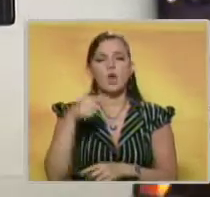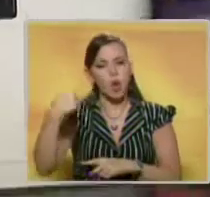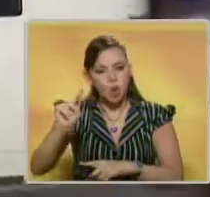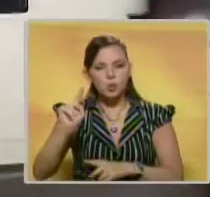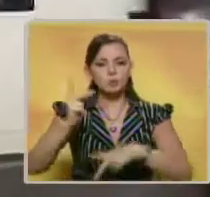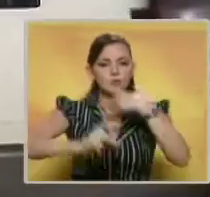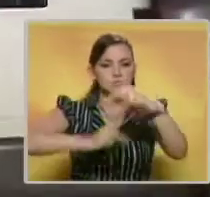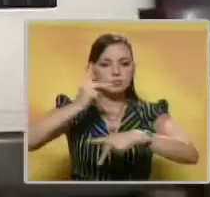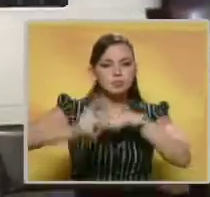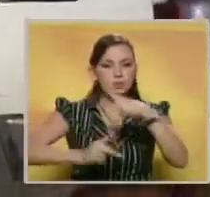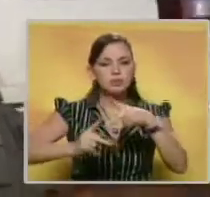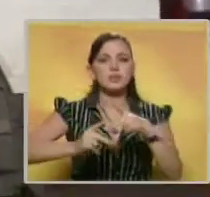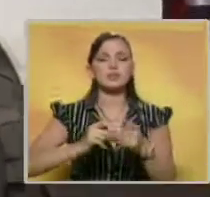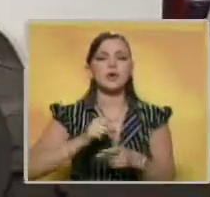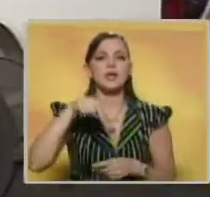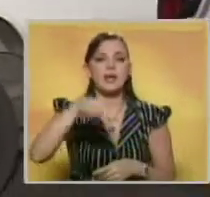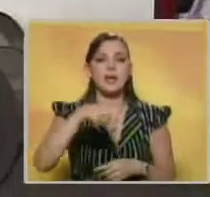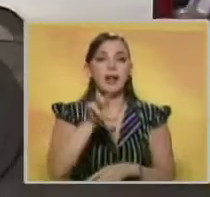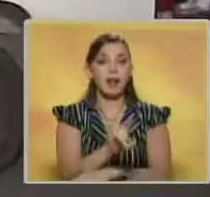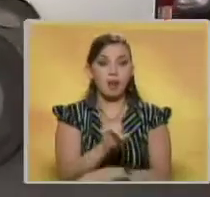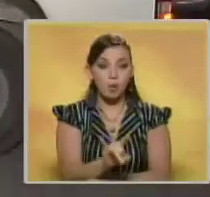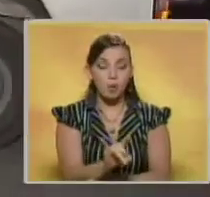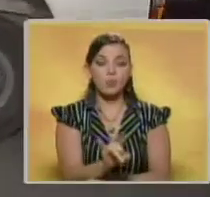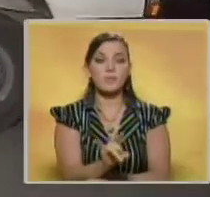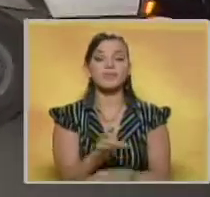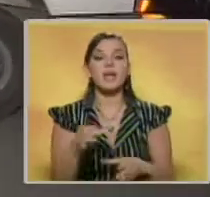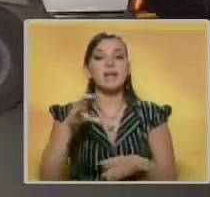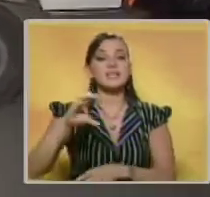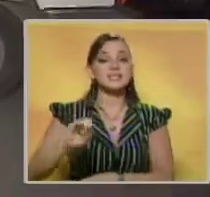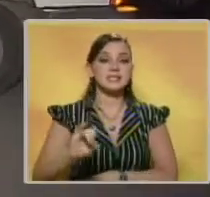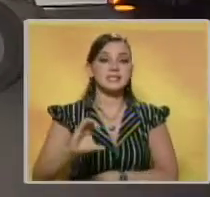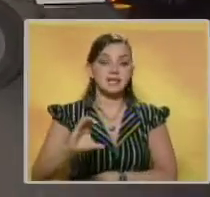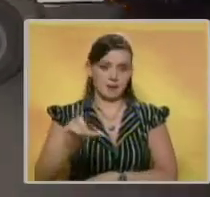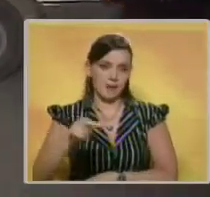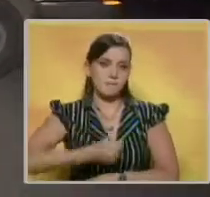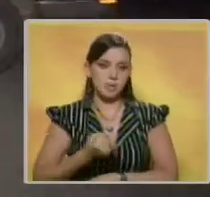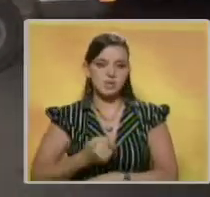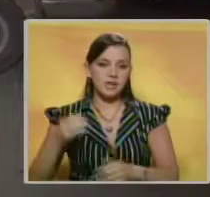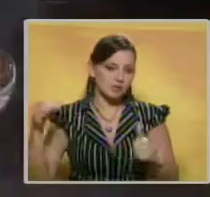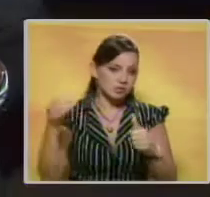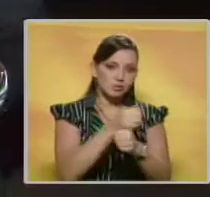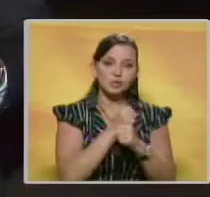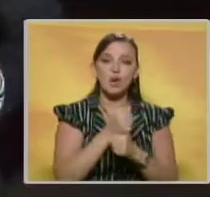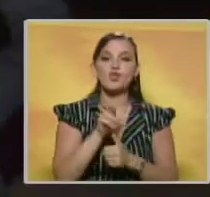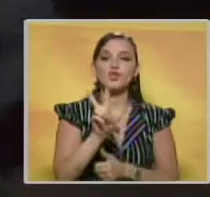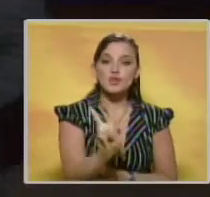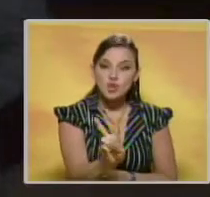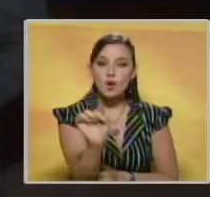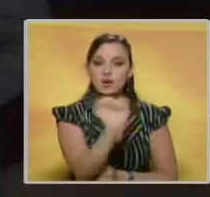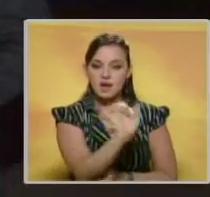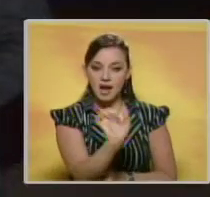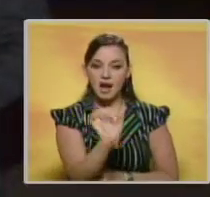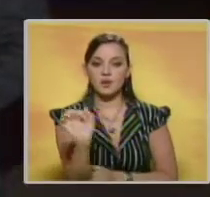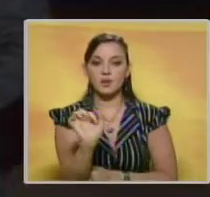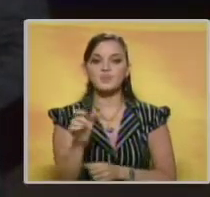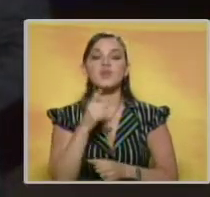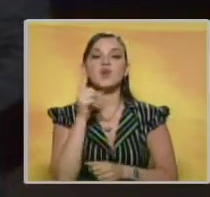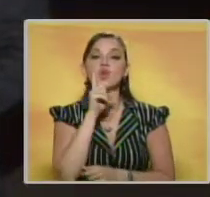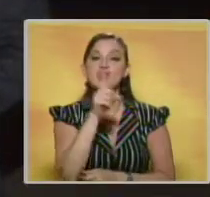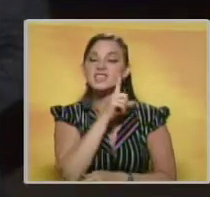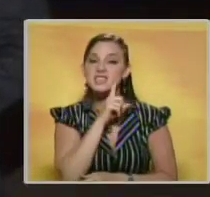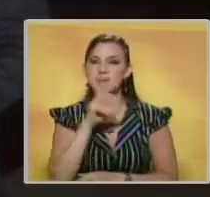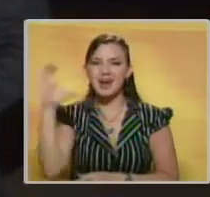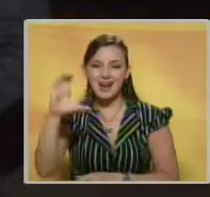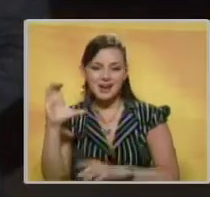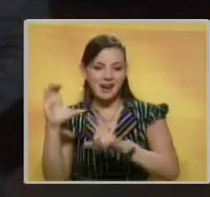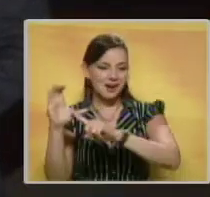otro procedimiento también realizado este lunes, la División contra Robo del 6CPC logró la recuperación de 2 vehículos en la llamada trocha de la autopista